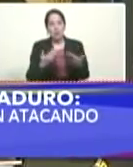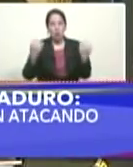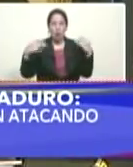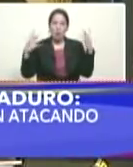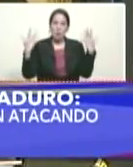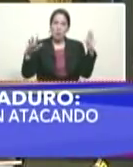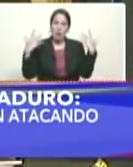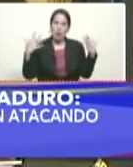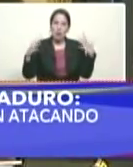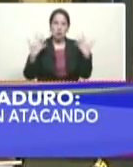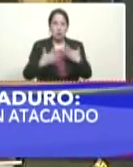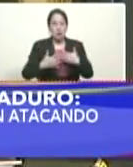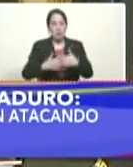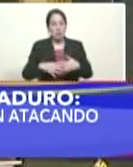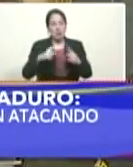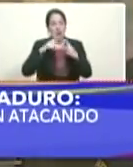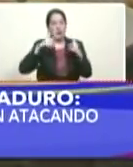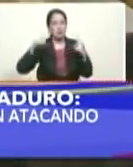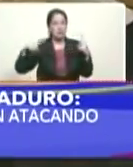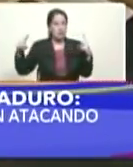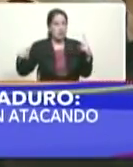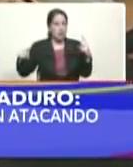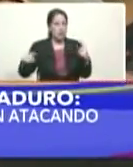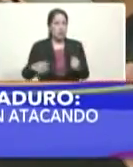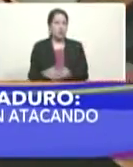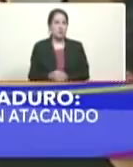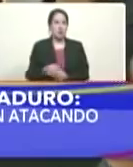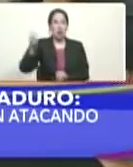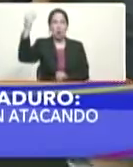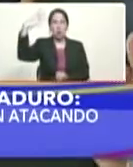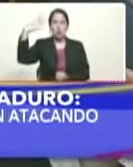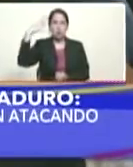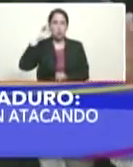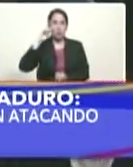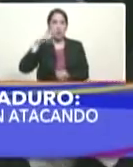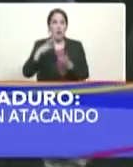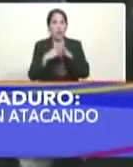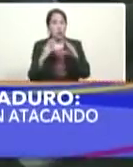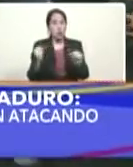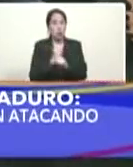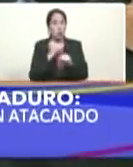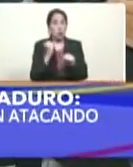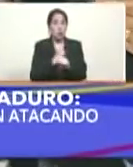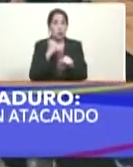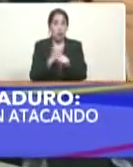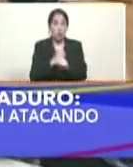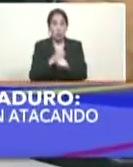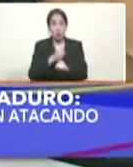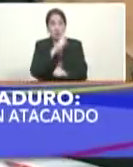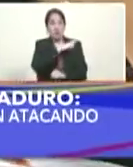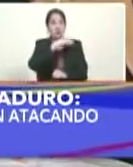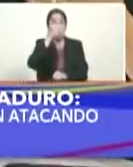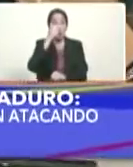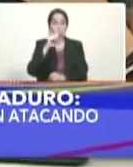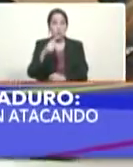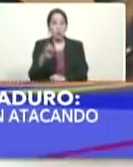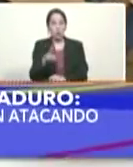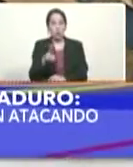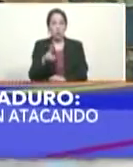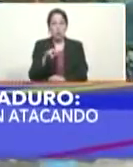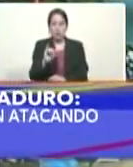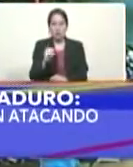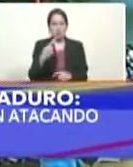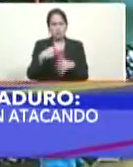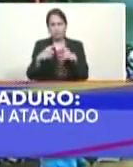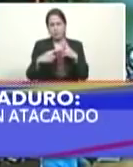los trabajadores del hospital todos los trabajadores el centro de mando de gurí macagua caruachi